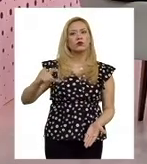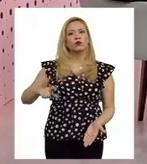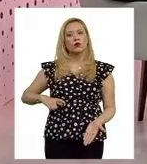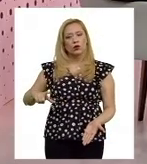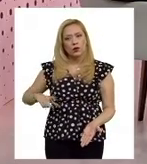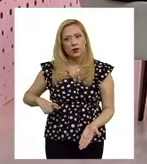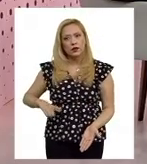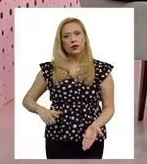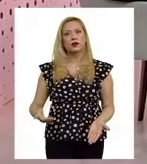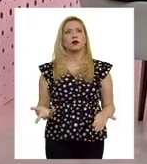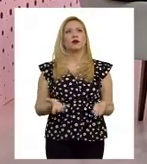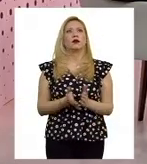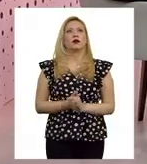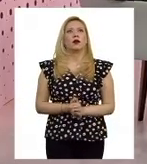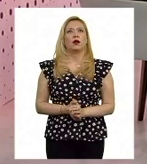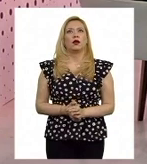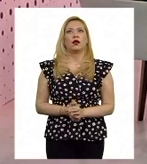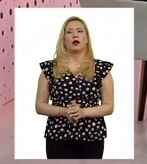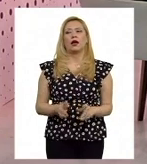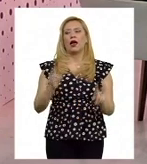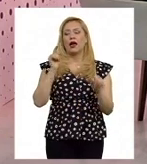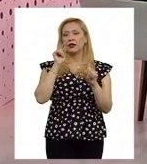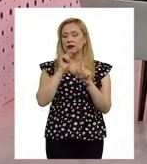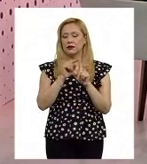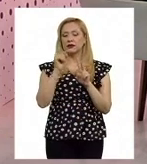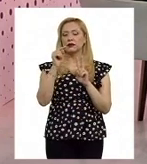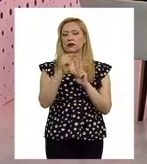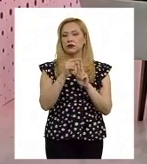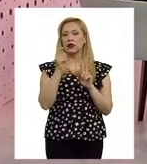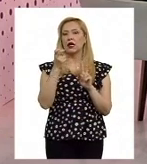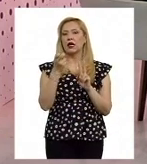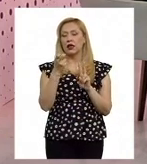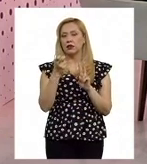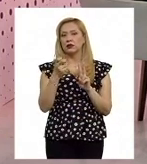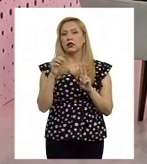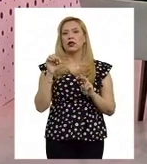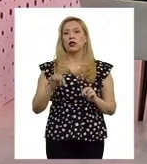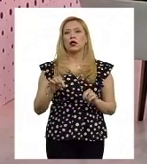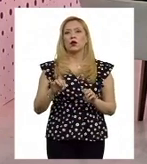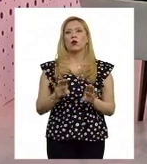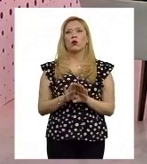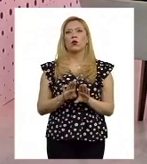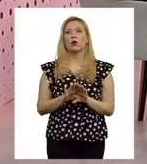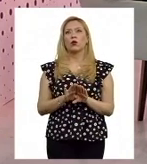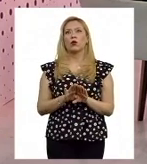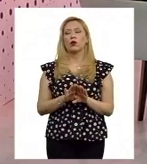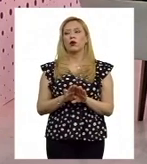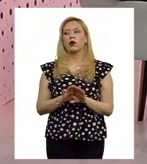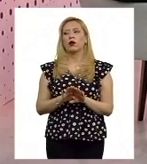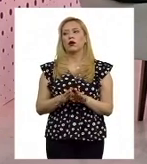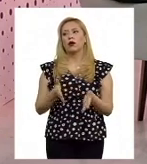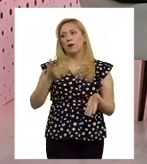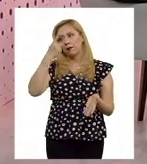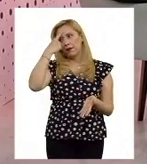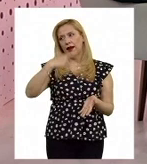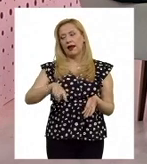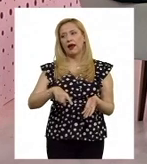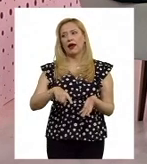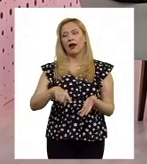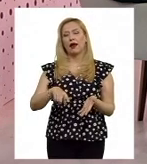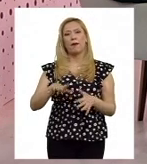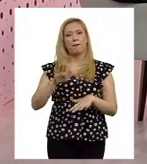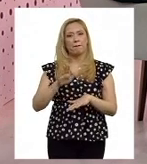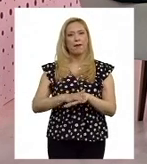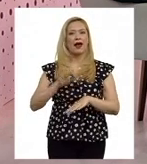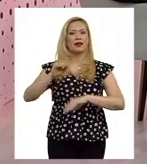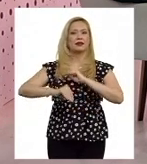resilientes. Por ahí hay un área dentro de la política pública que puede estar orientada a